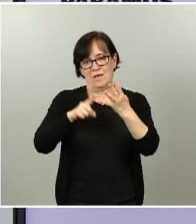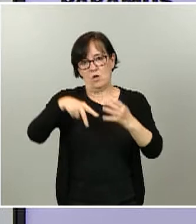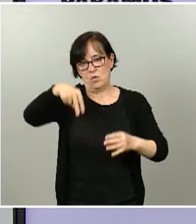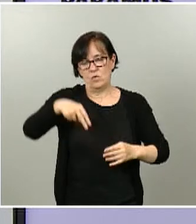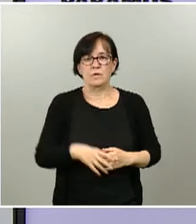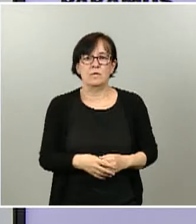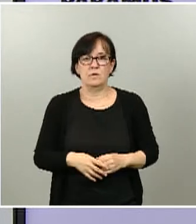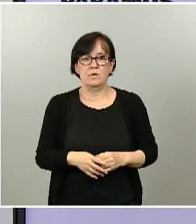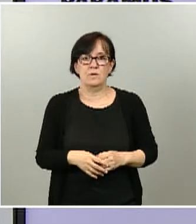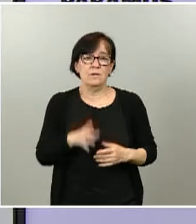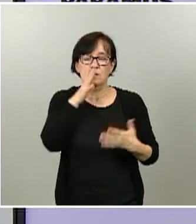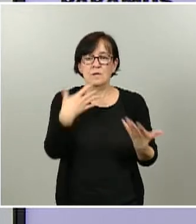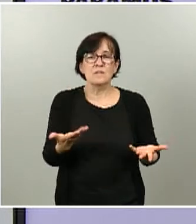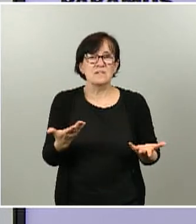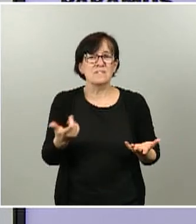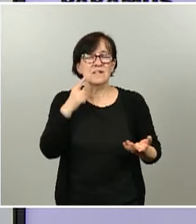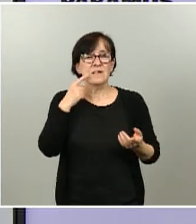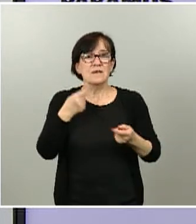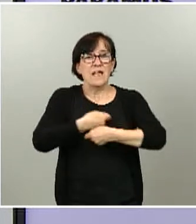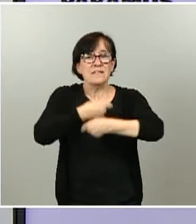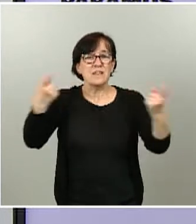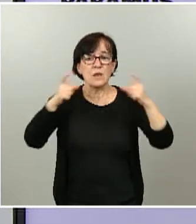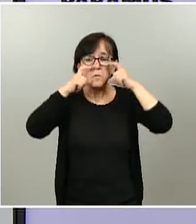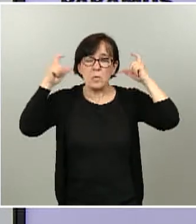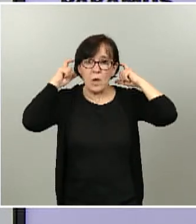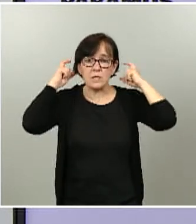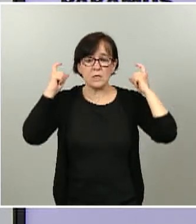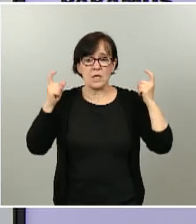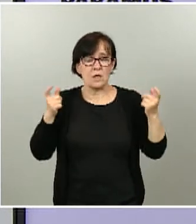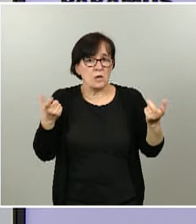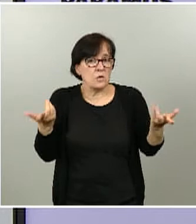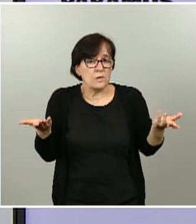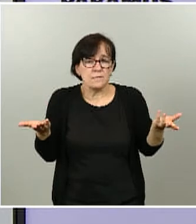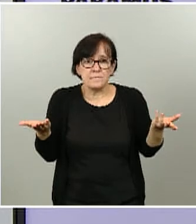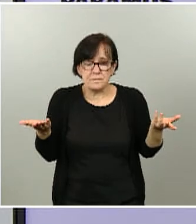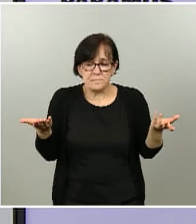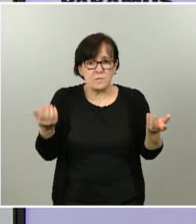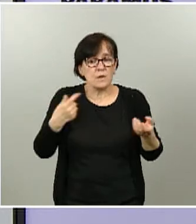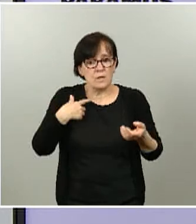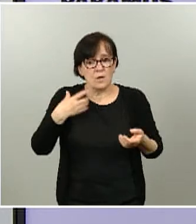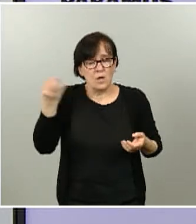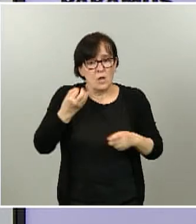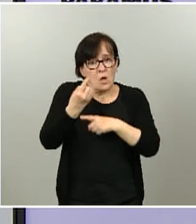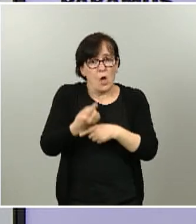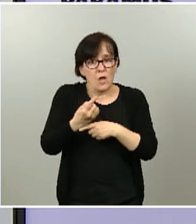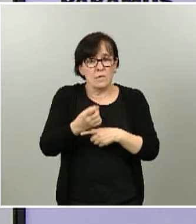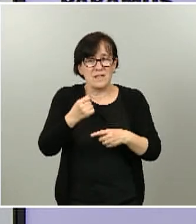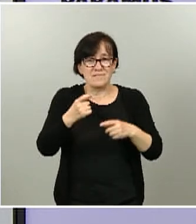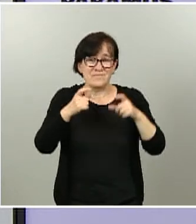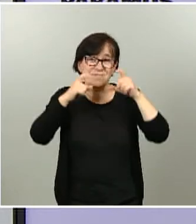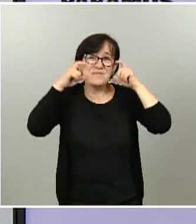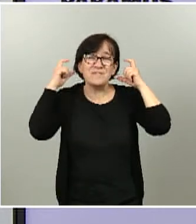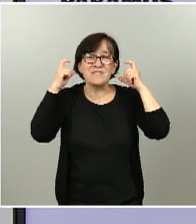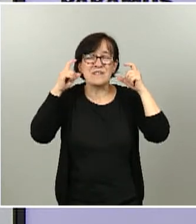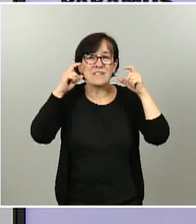Respecto a la distribución de las mascarillas, pues se van a distribuir las mascarillas que van a ser obligatorias, son las mascarillas higiénicas o quirúrgicas,